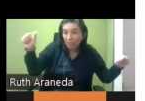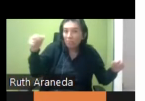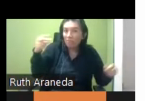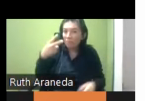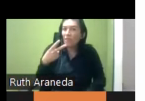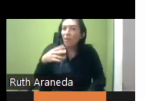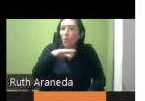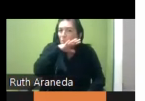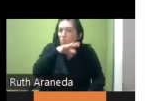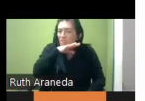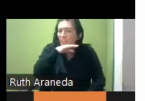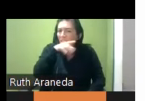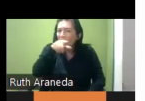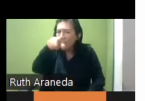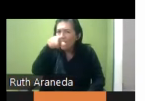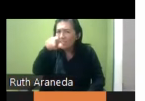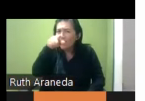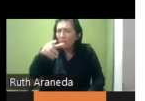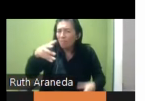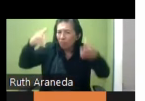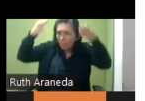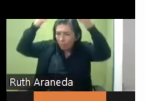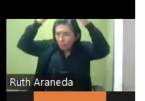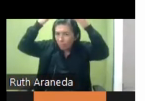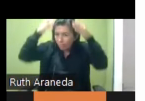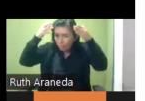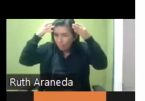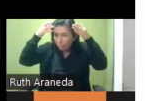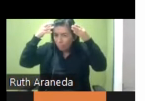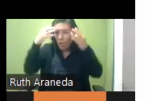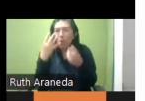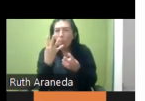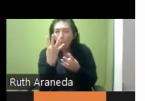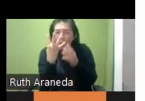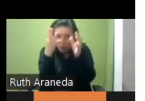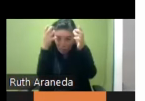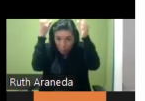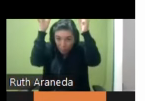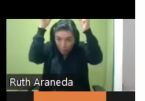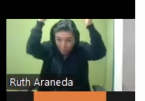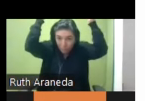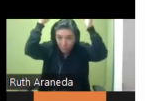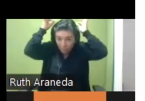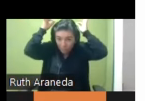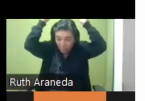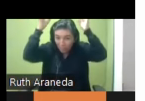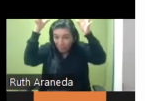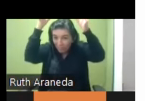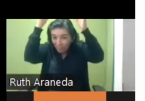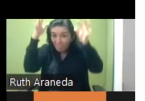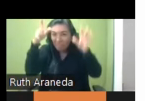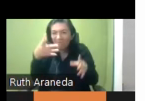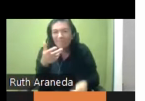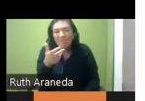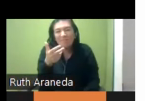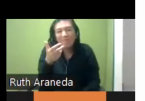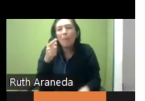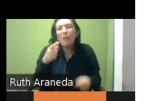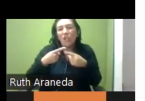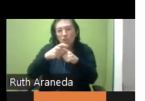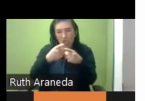el contrario este otro tipo de gorro de 4 puntas que tiene una técnica eh, parecida al